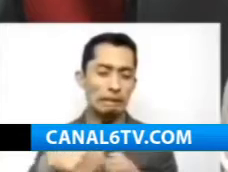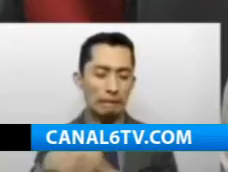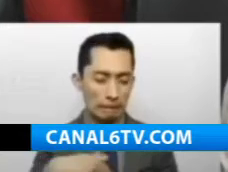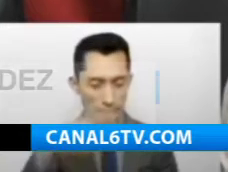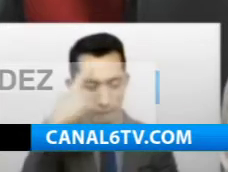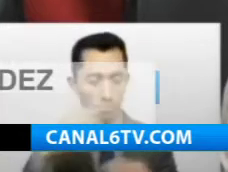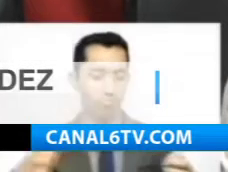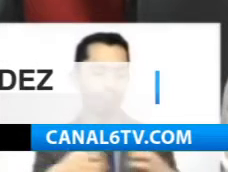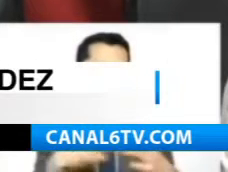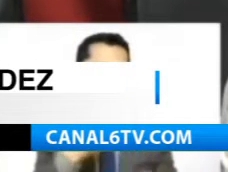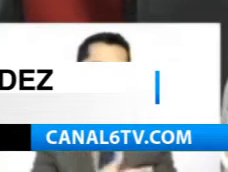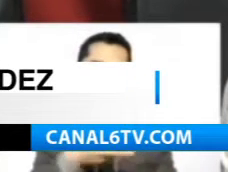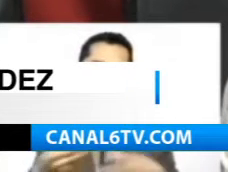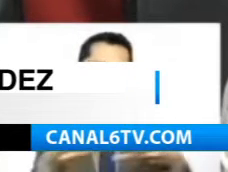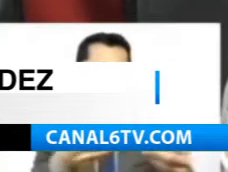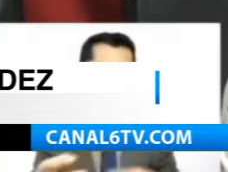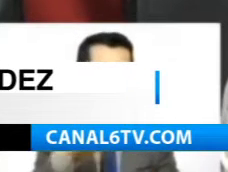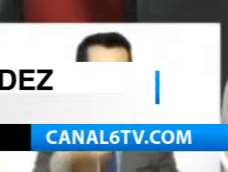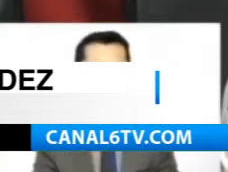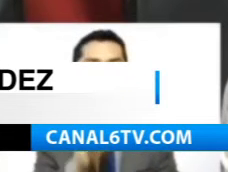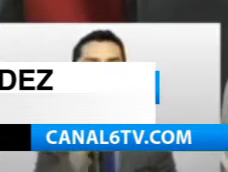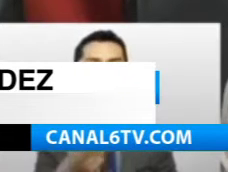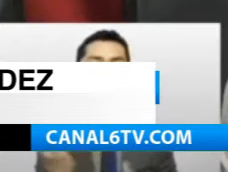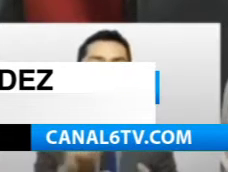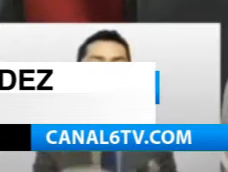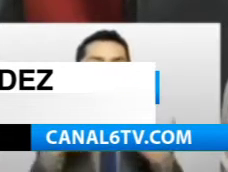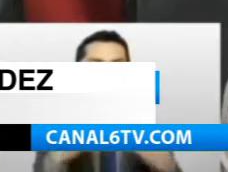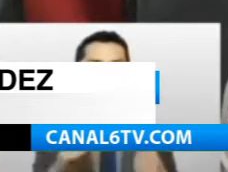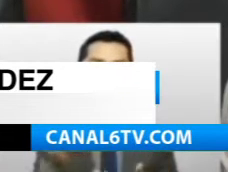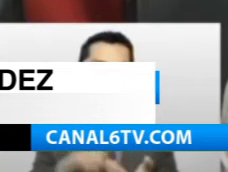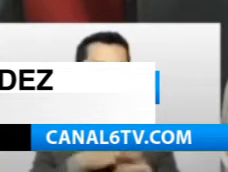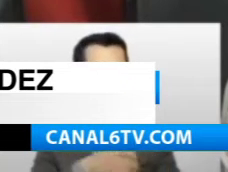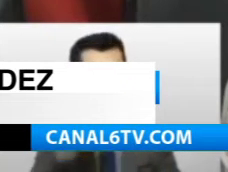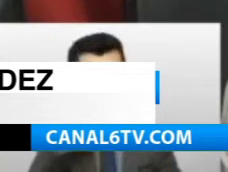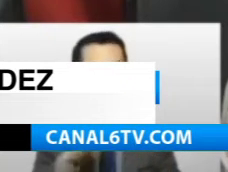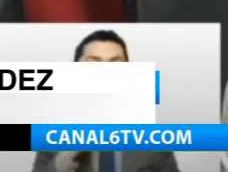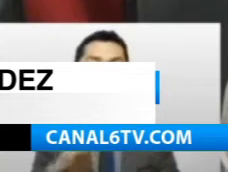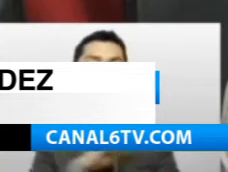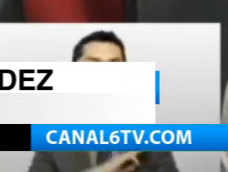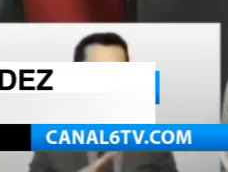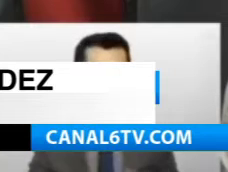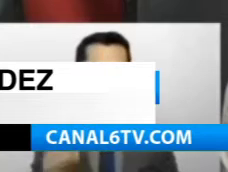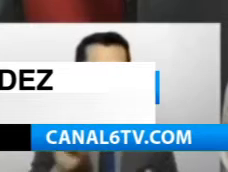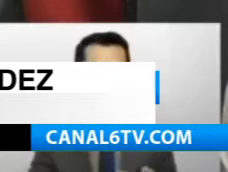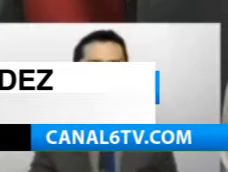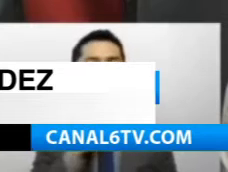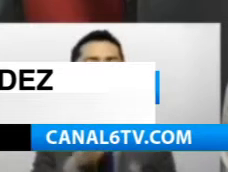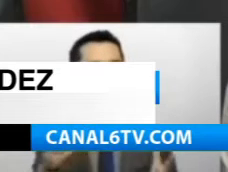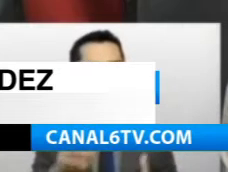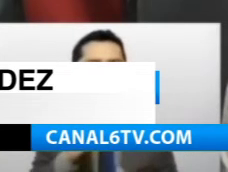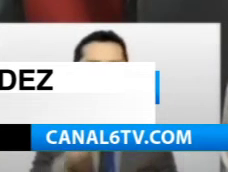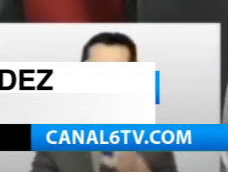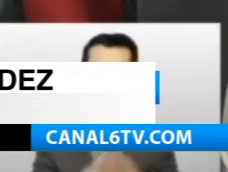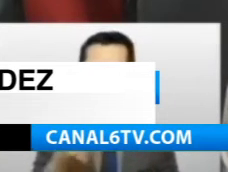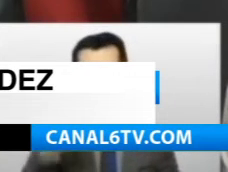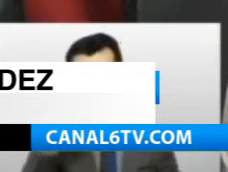mexiquense y de fortalecer las haciendas del estado y de los municipios así como de generar buenas condiciones para la